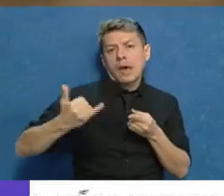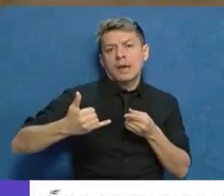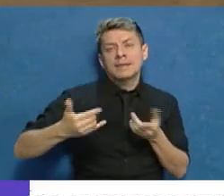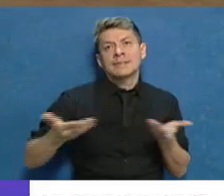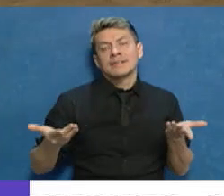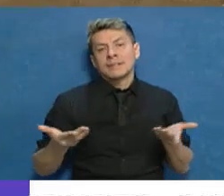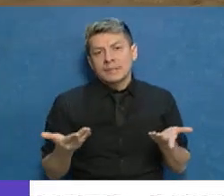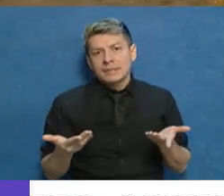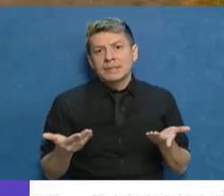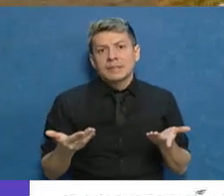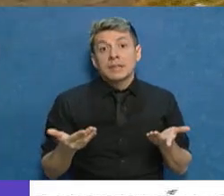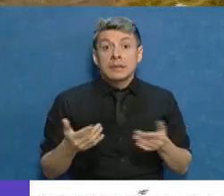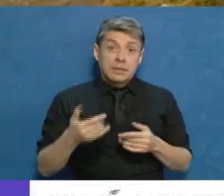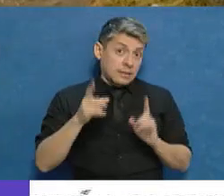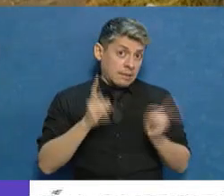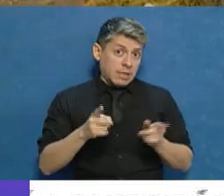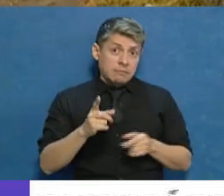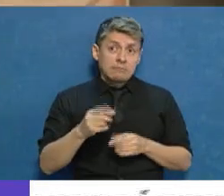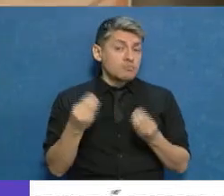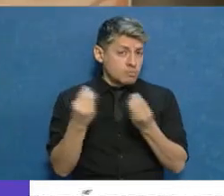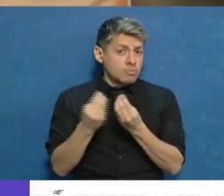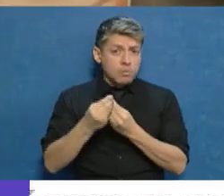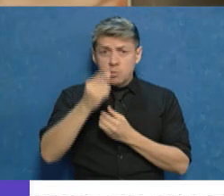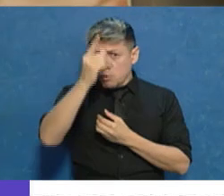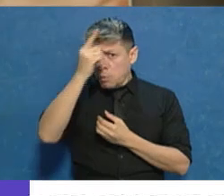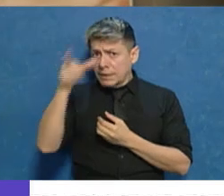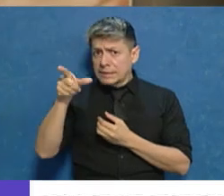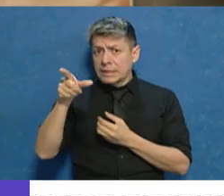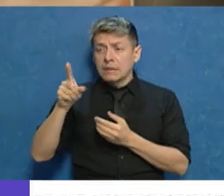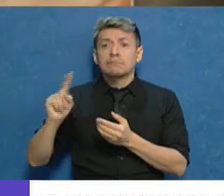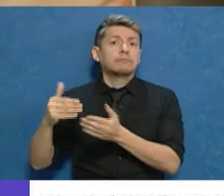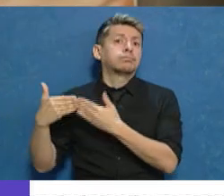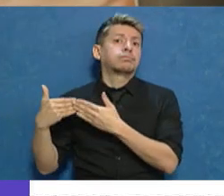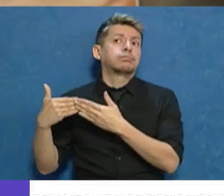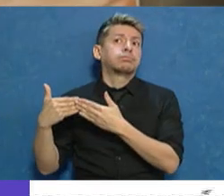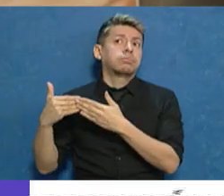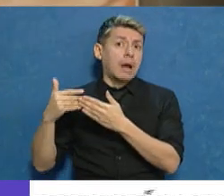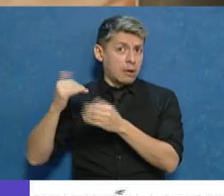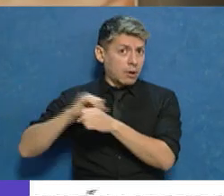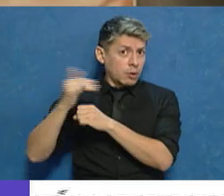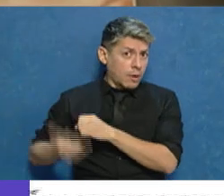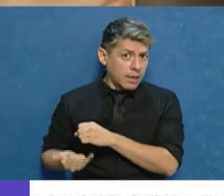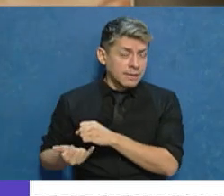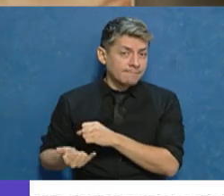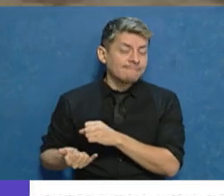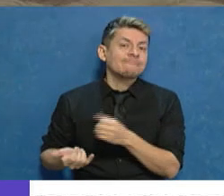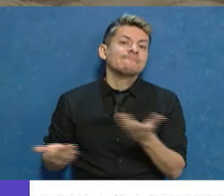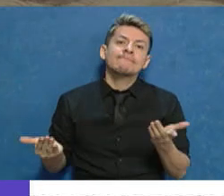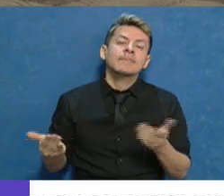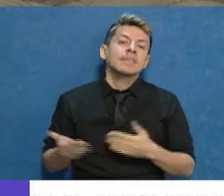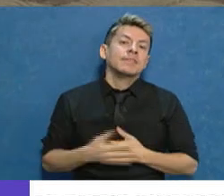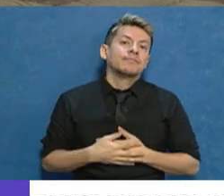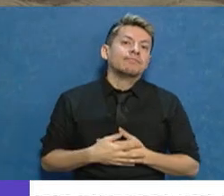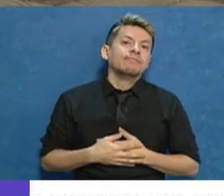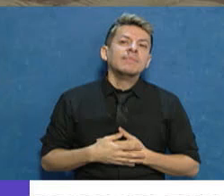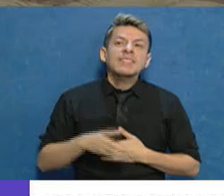Bueno, hay muchos policías también aislados con COVID positivo, entonces, y están siempre